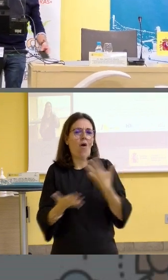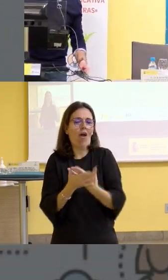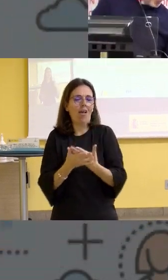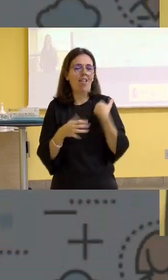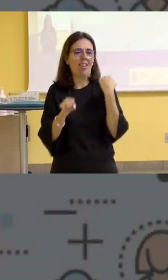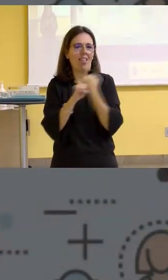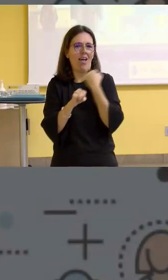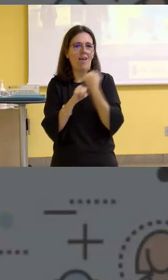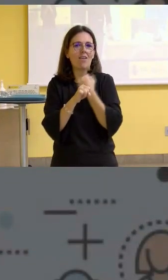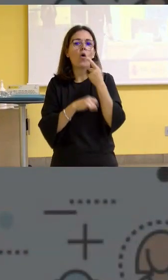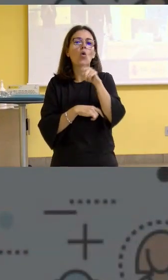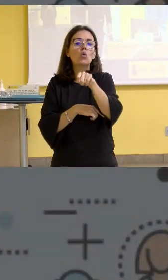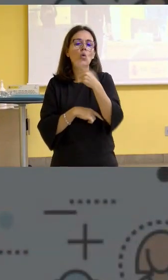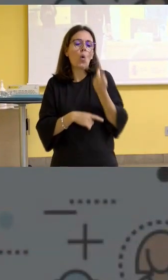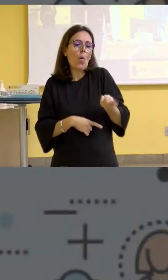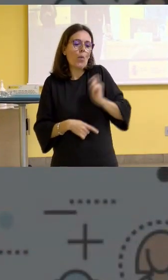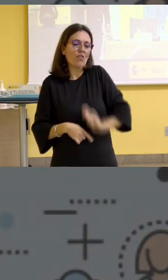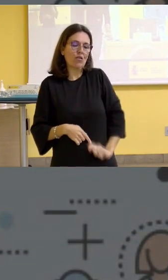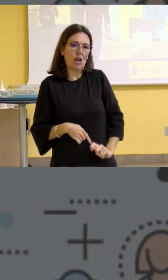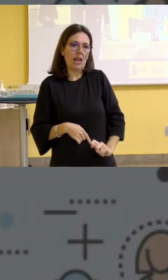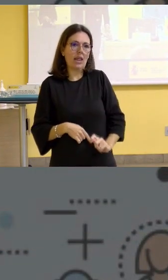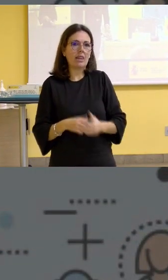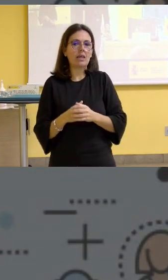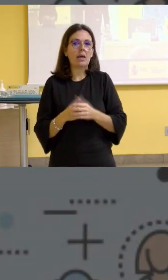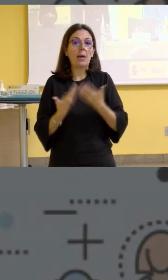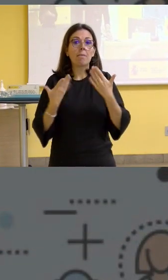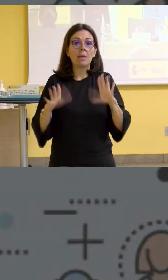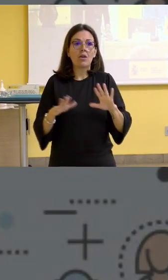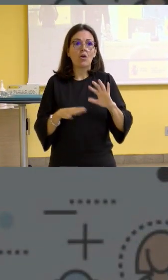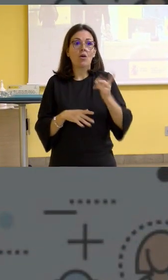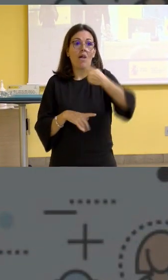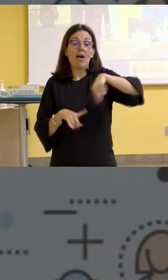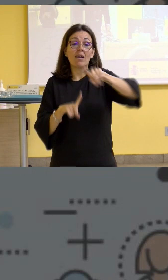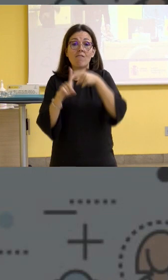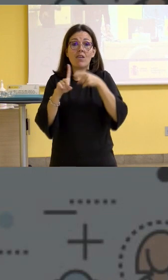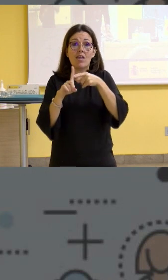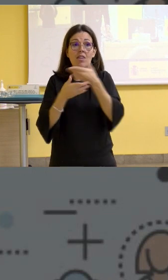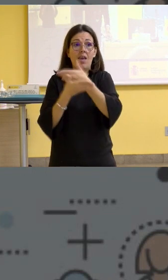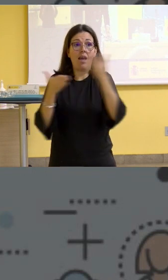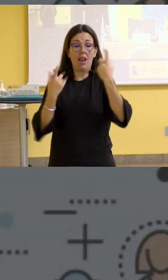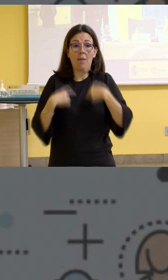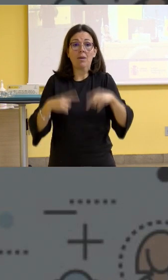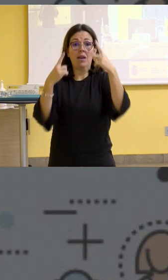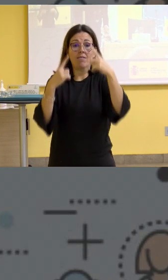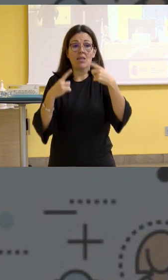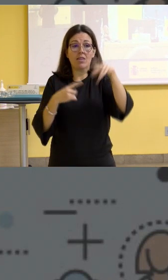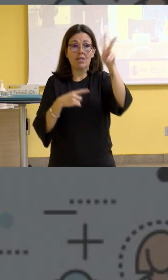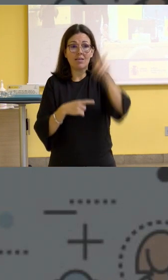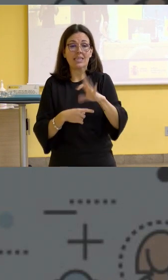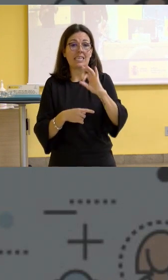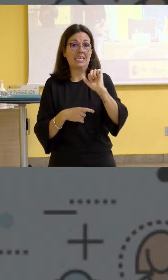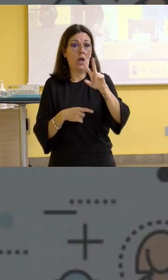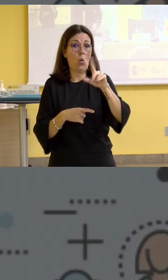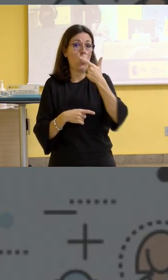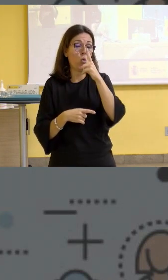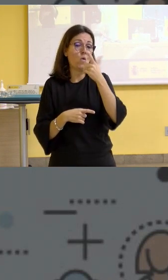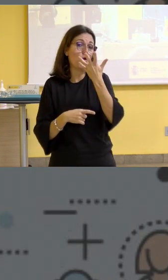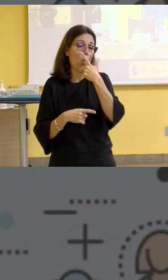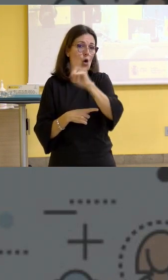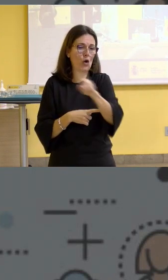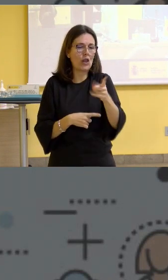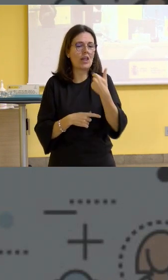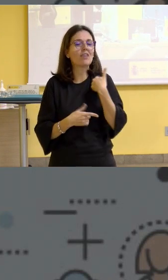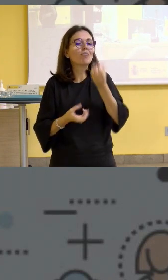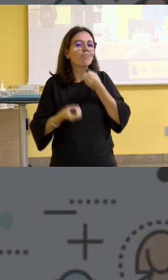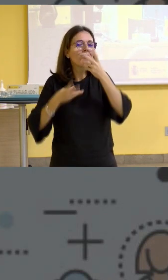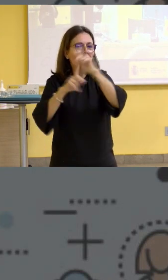trayectoria y tu profesionalidad, pero en deferencia a los que a lo mejor es la primera vez que conocéis a Saúl, solo dos líneas.